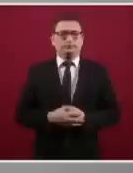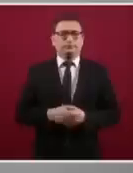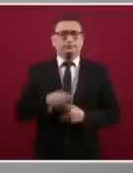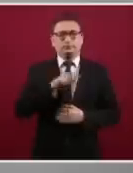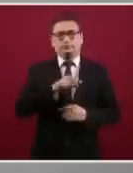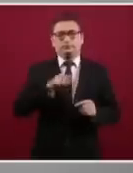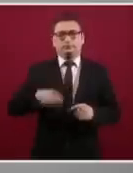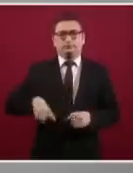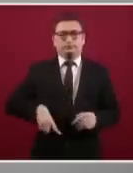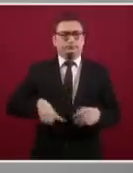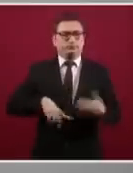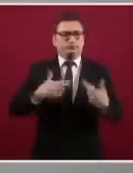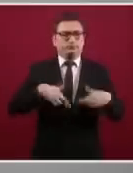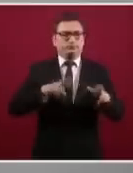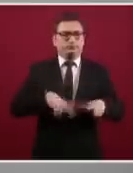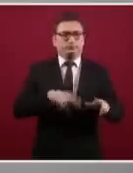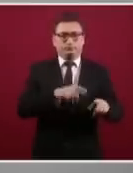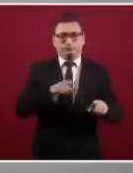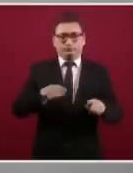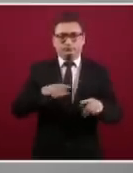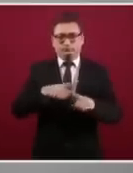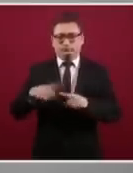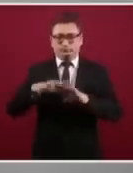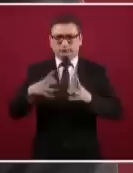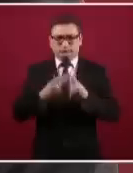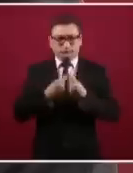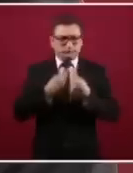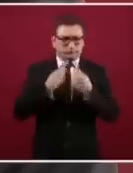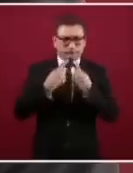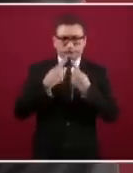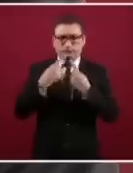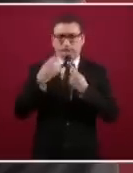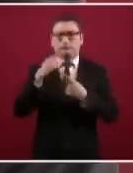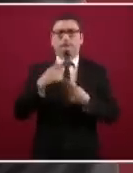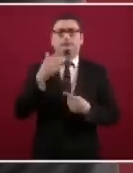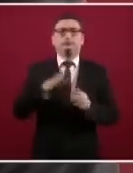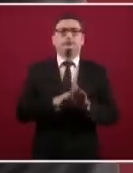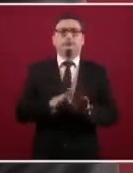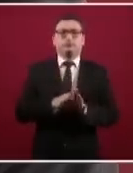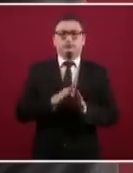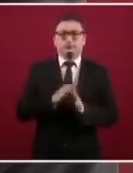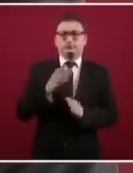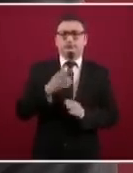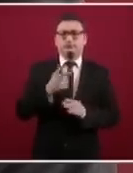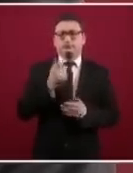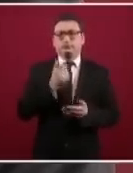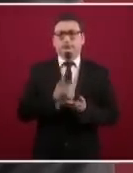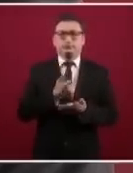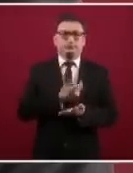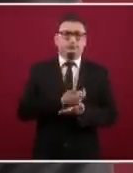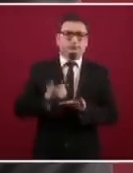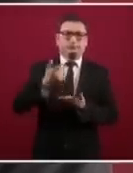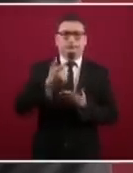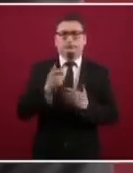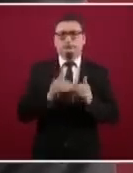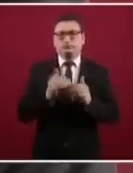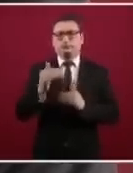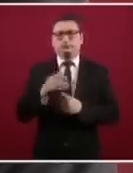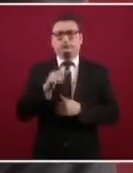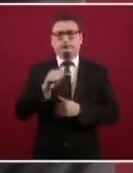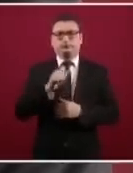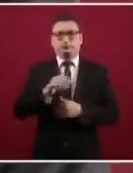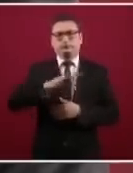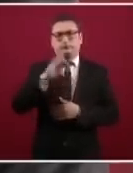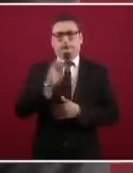representantes del gobierno. Se llegó al acuerdo del aumento salarial del 16% y